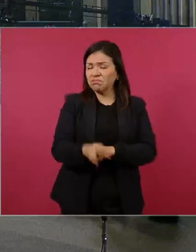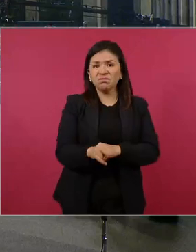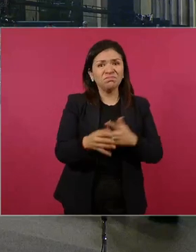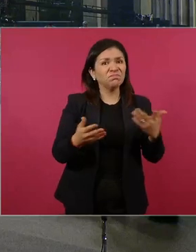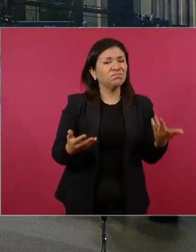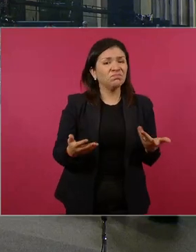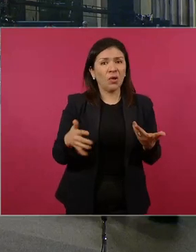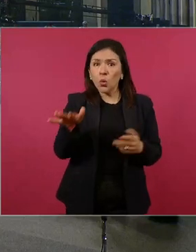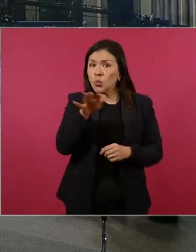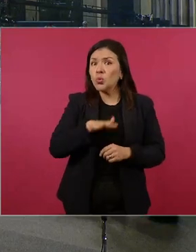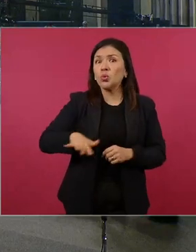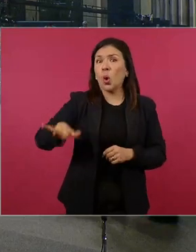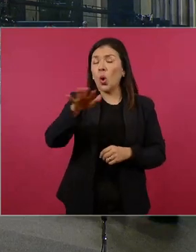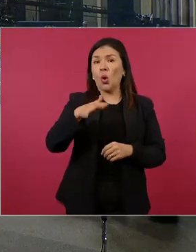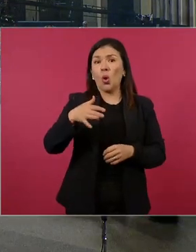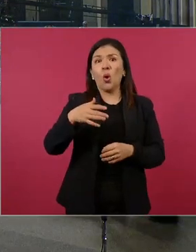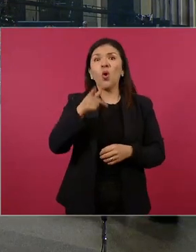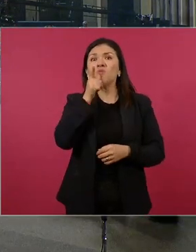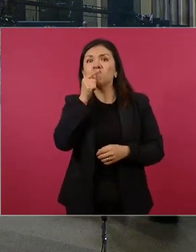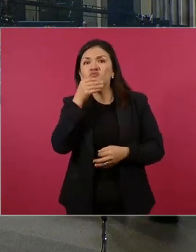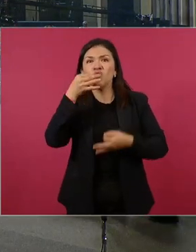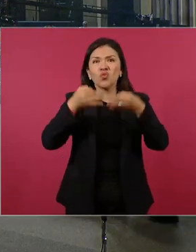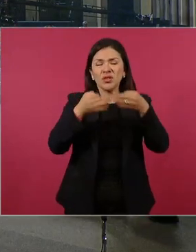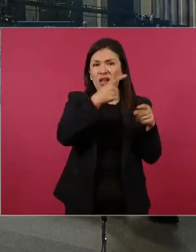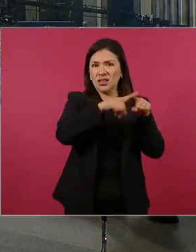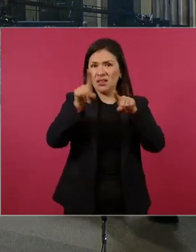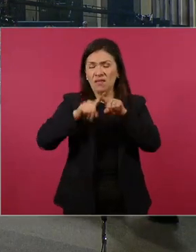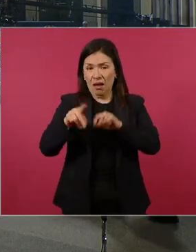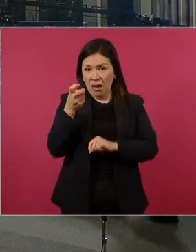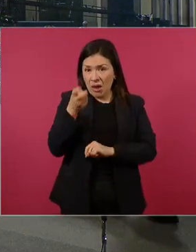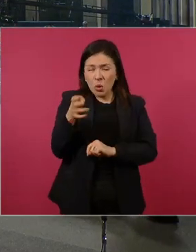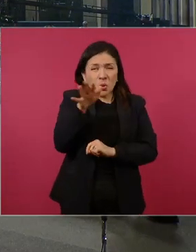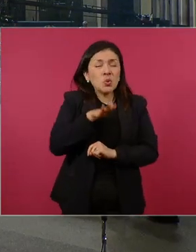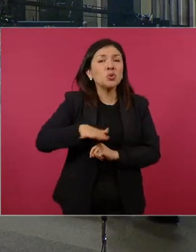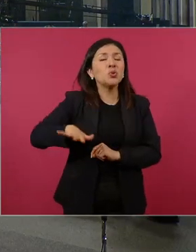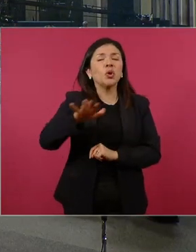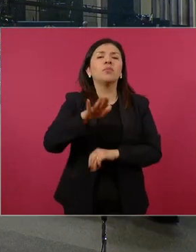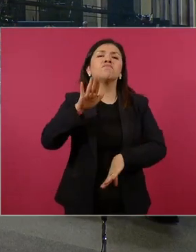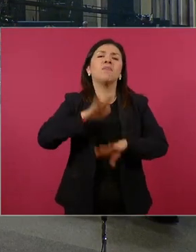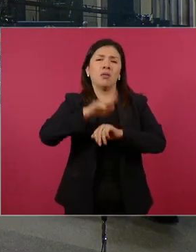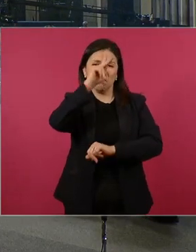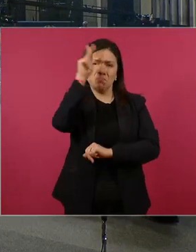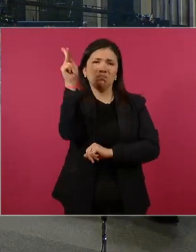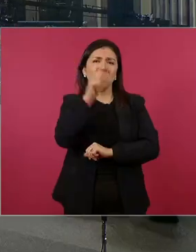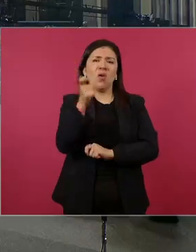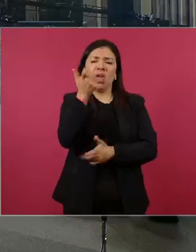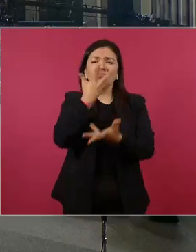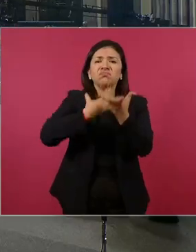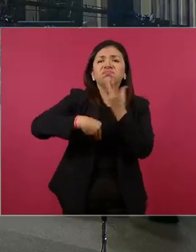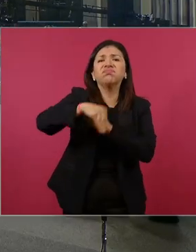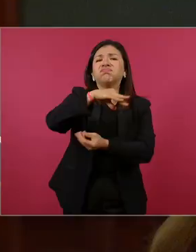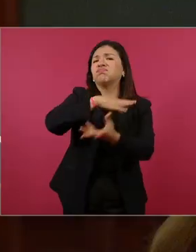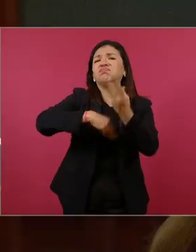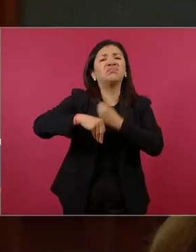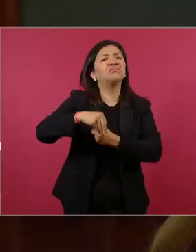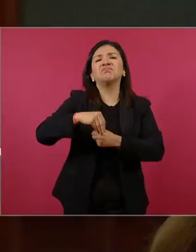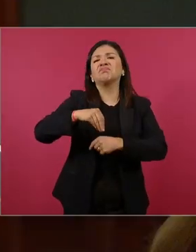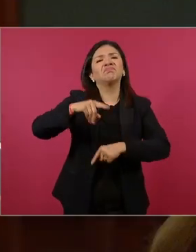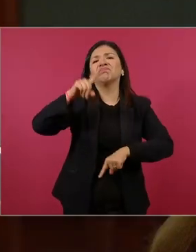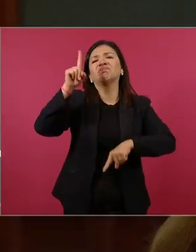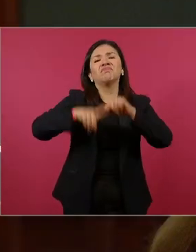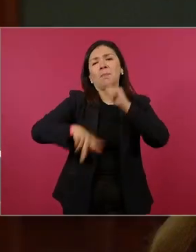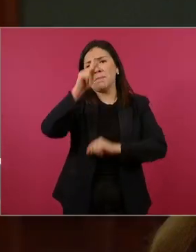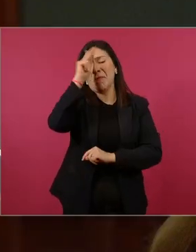de todo el sistema judicial, no solo del Poder Judicial, afecta a la economía. Le quita hasta